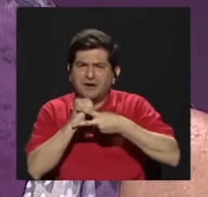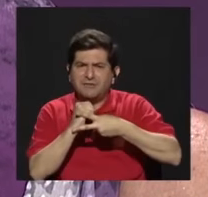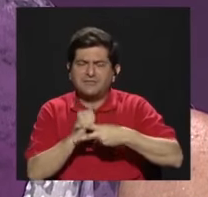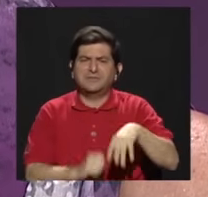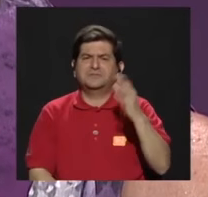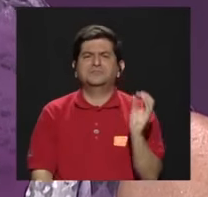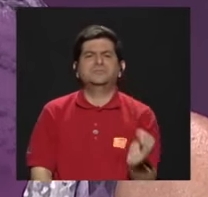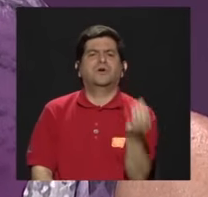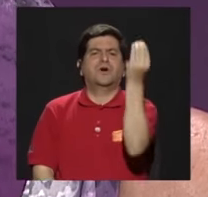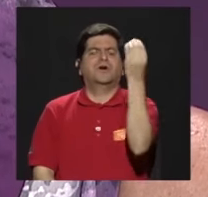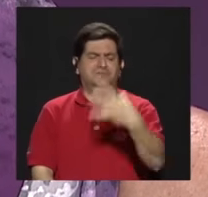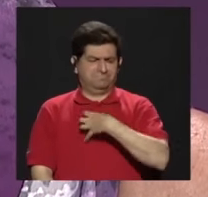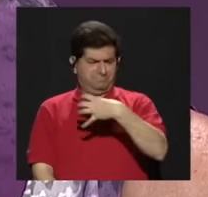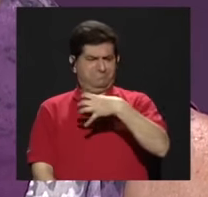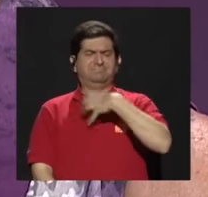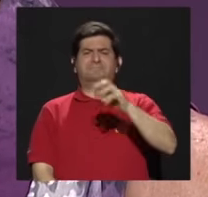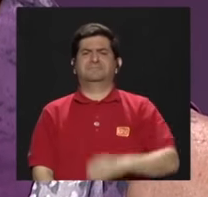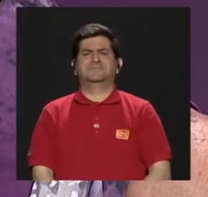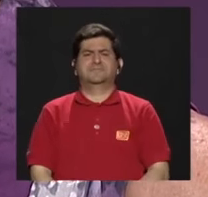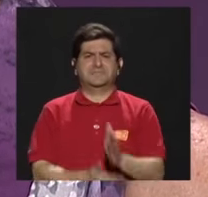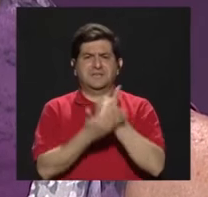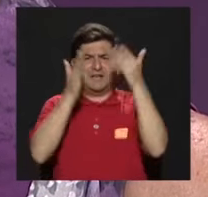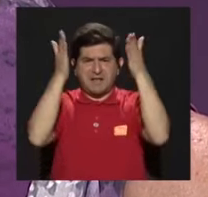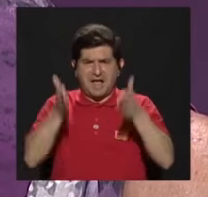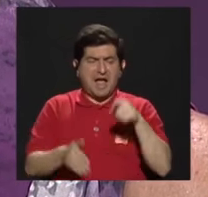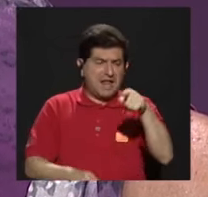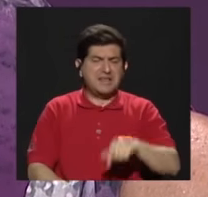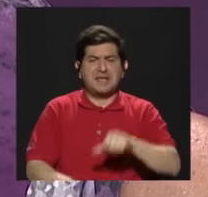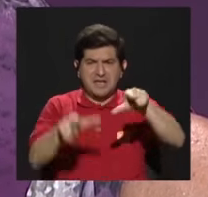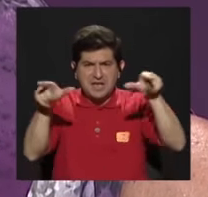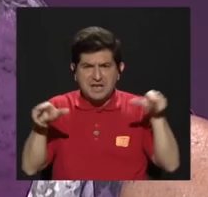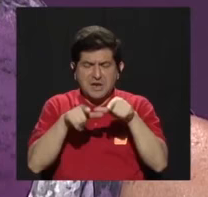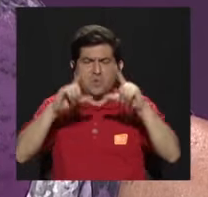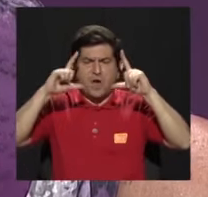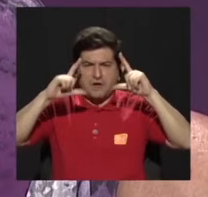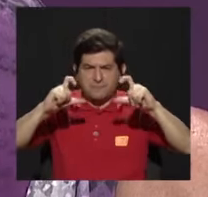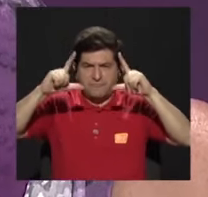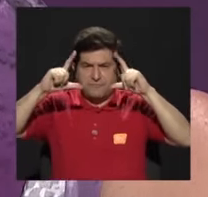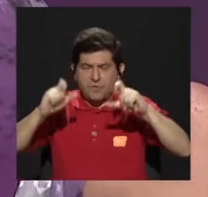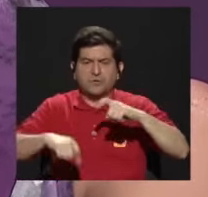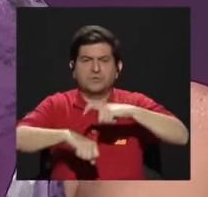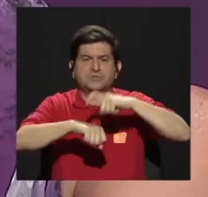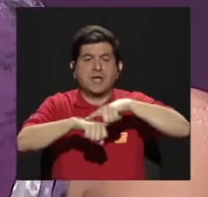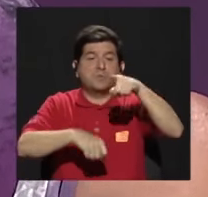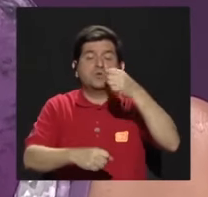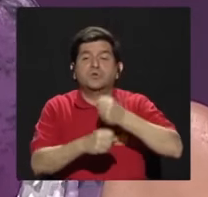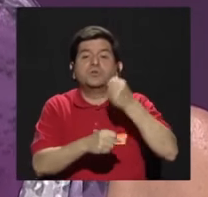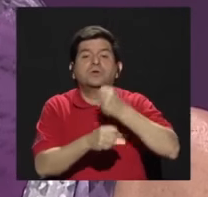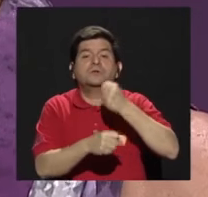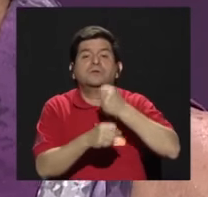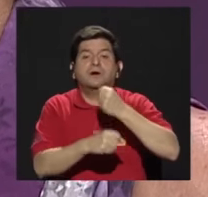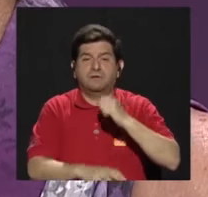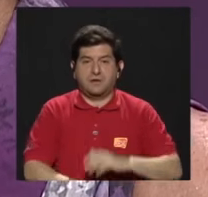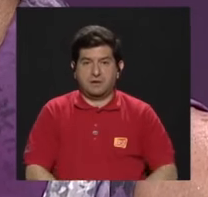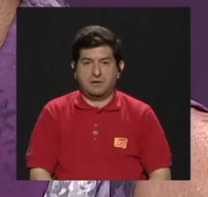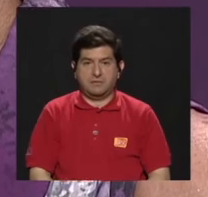una muchacha con una queja de que alguien en el centro de trabajo le tomaba fotos a ella cuando ella estaba trabajando,